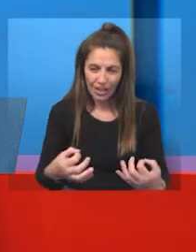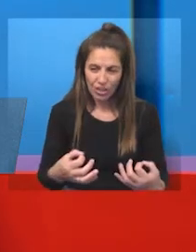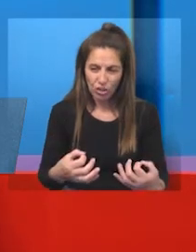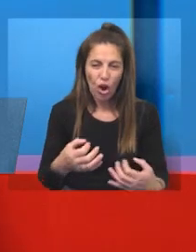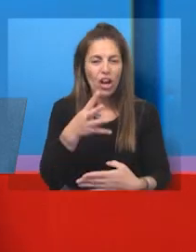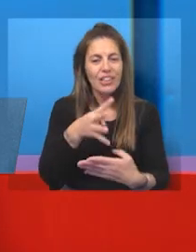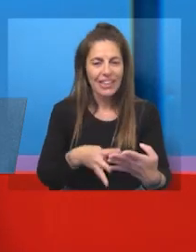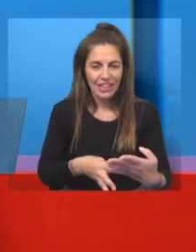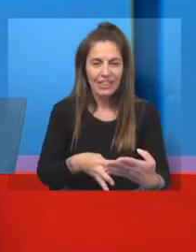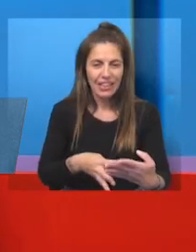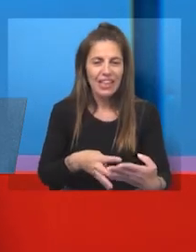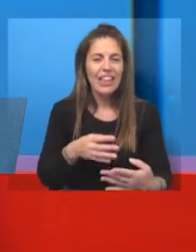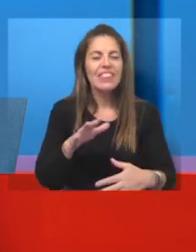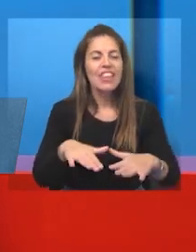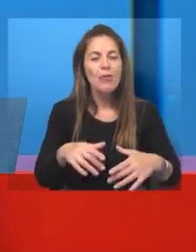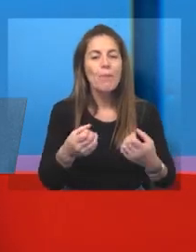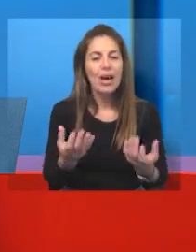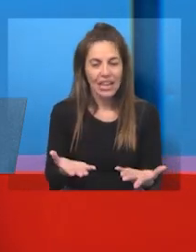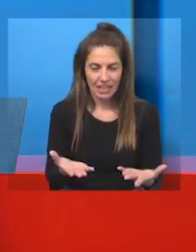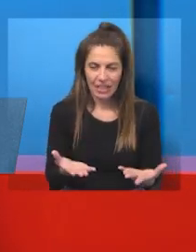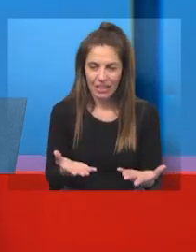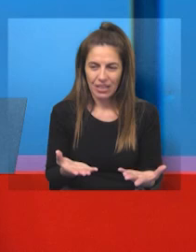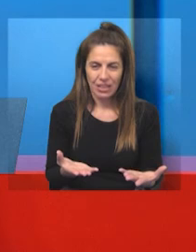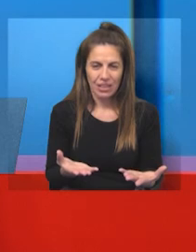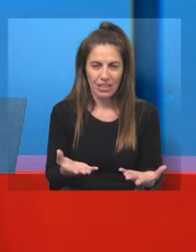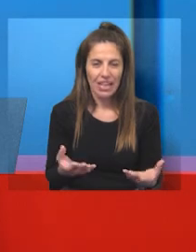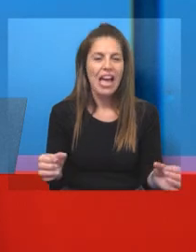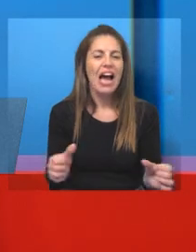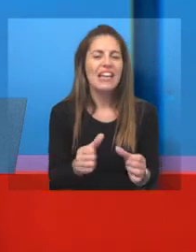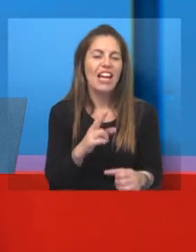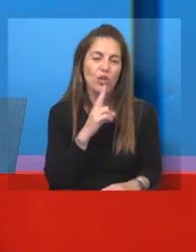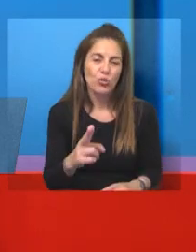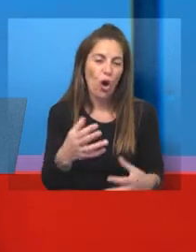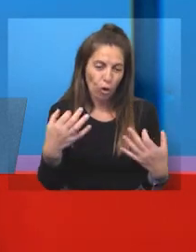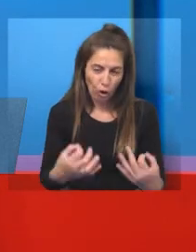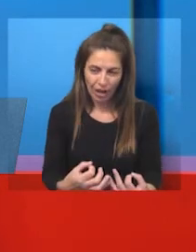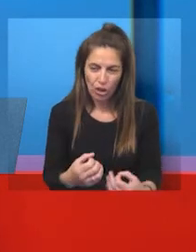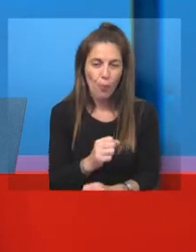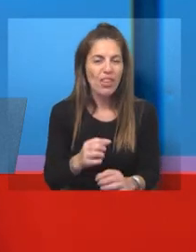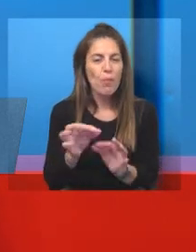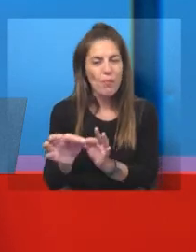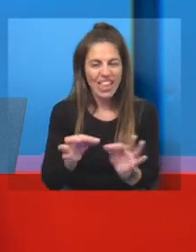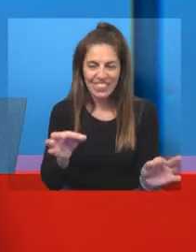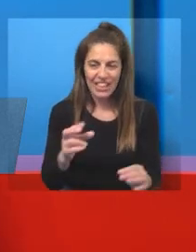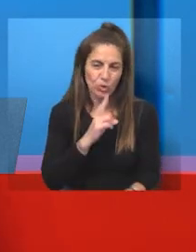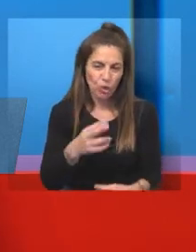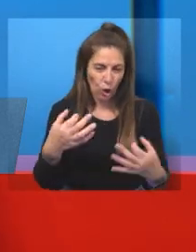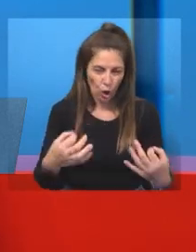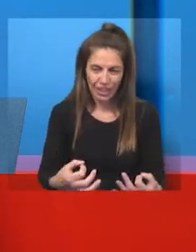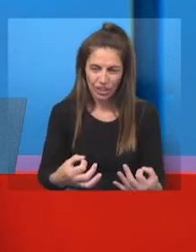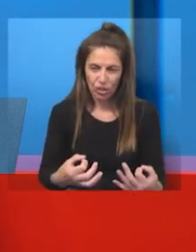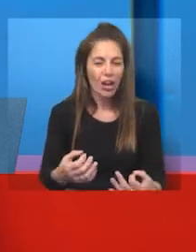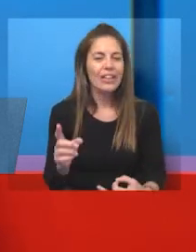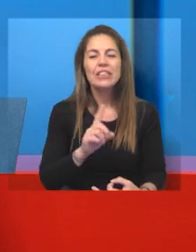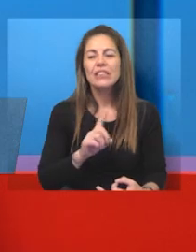intersectorialidad determinada para que este haya resultados concretos y podamos medir resultados concretos y